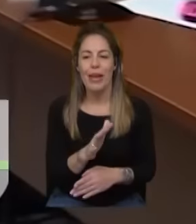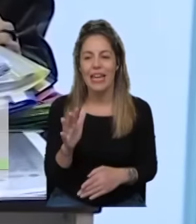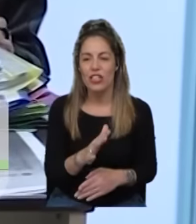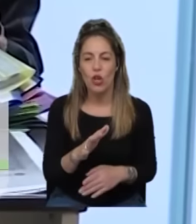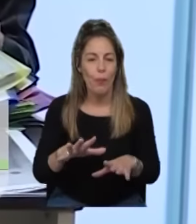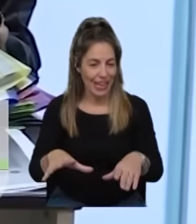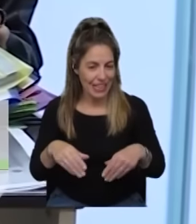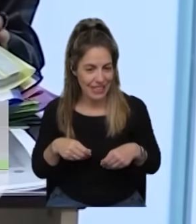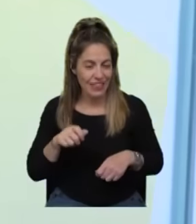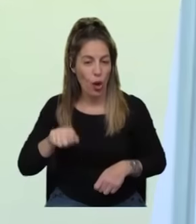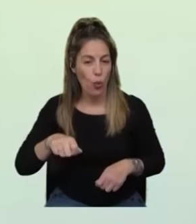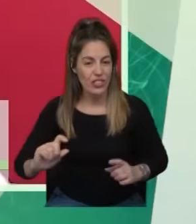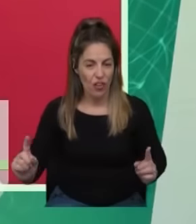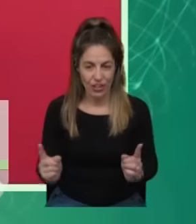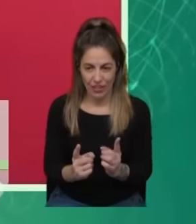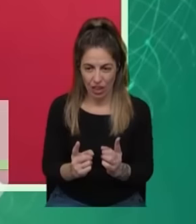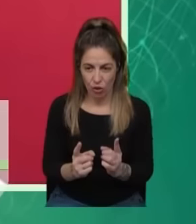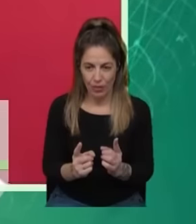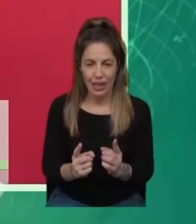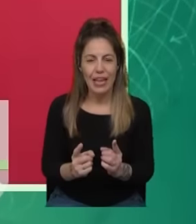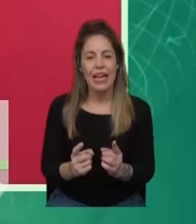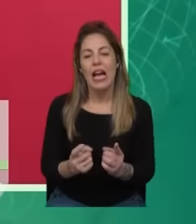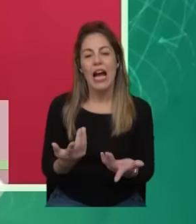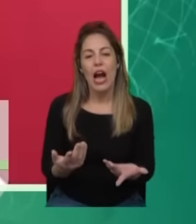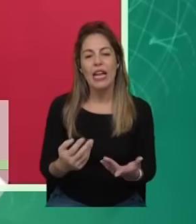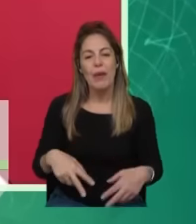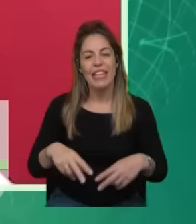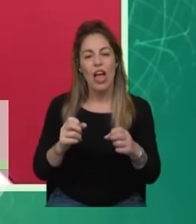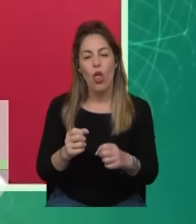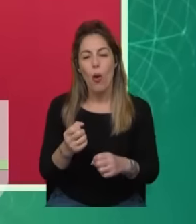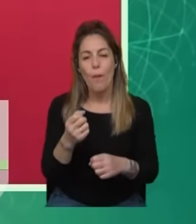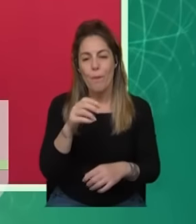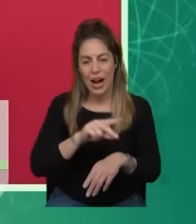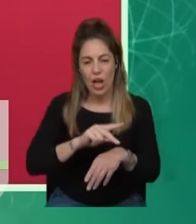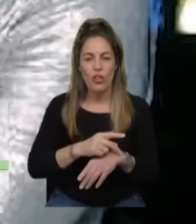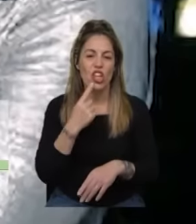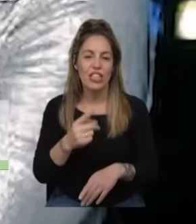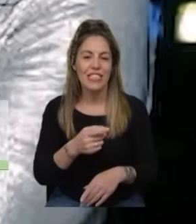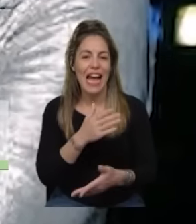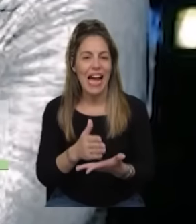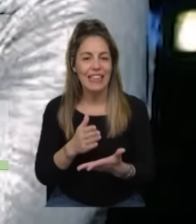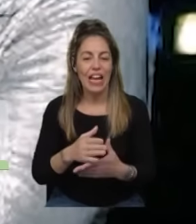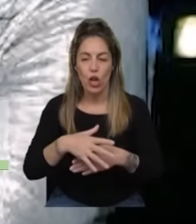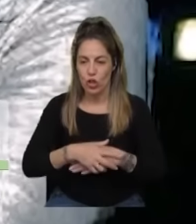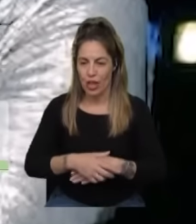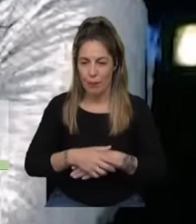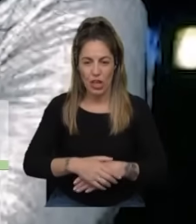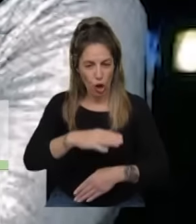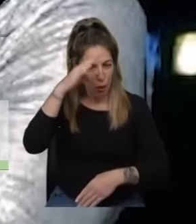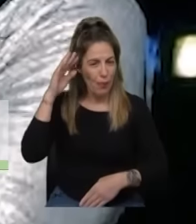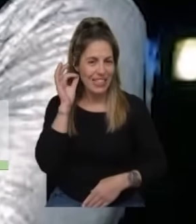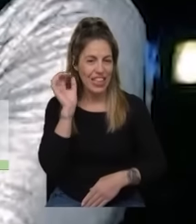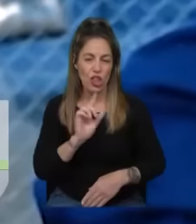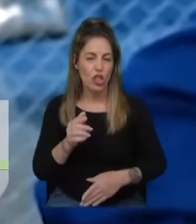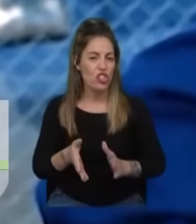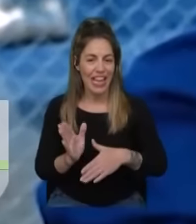que acepte el juicio abreviado. Criminólogo paraguayo sostiene que hasta que los amigos de Sebastián Marcet no salgan de los gobiernos de la